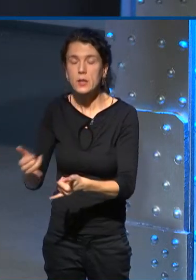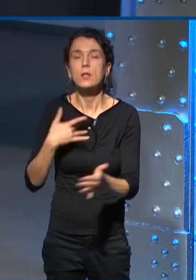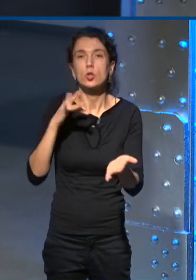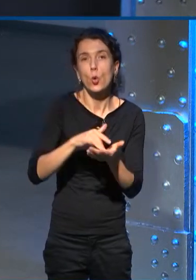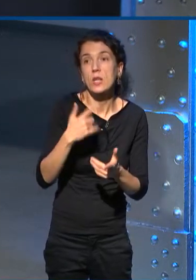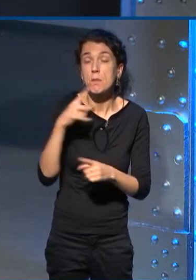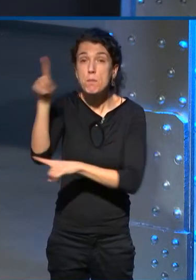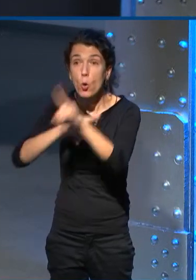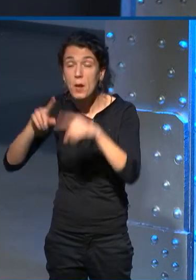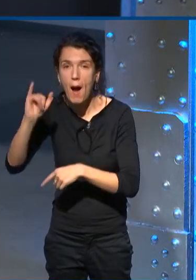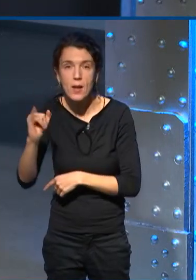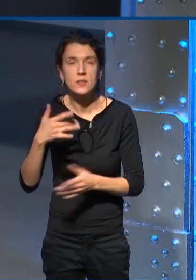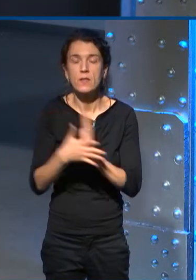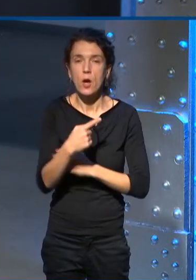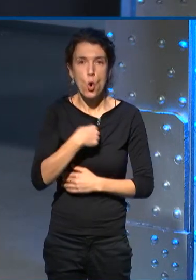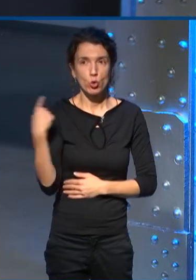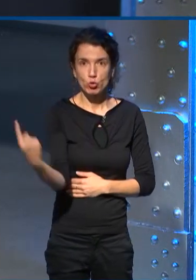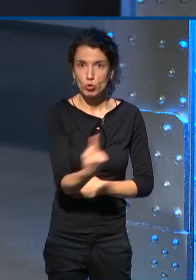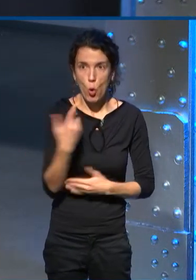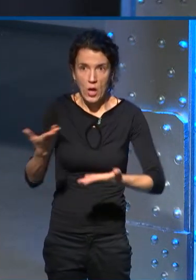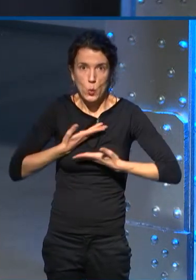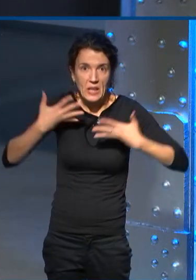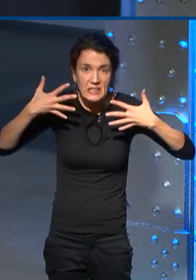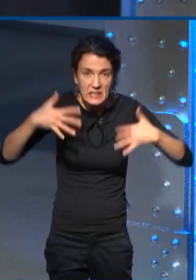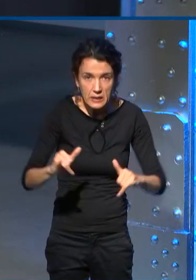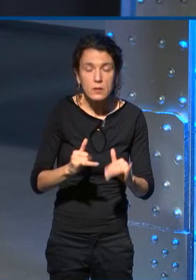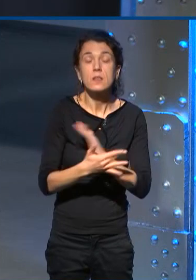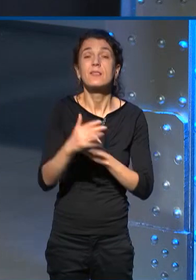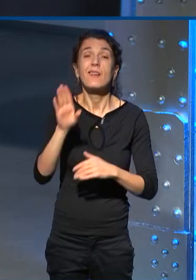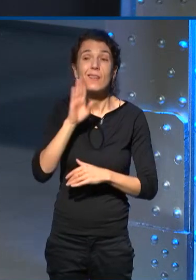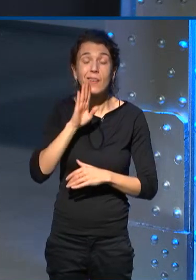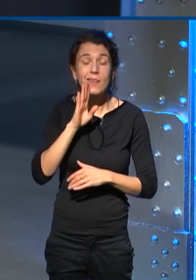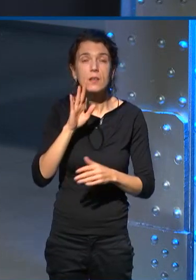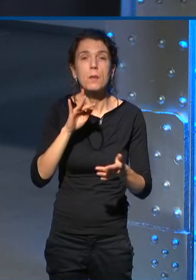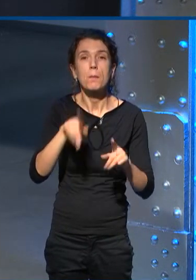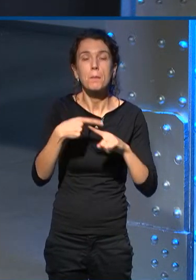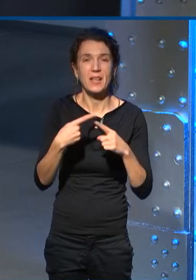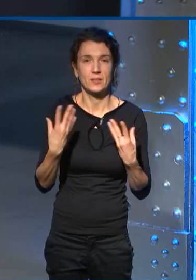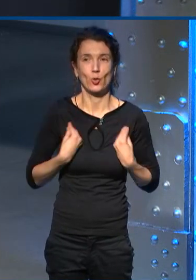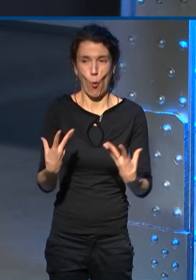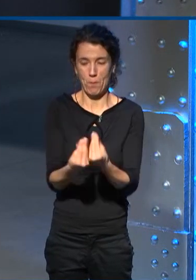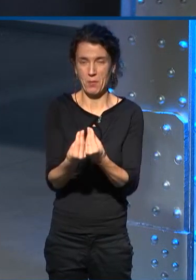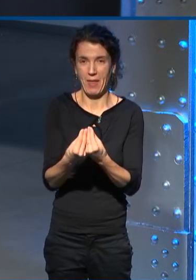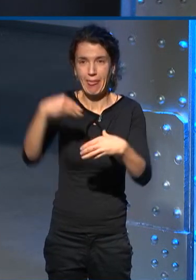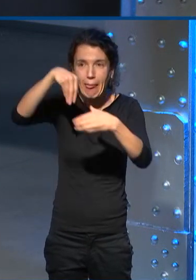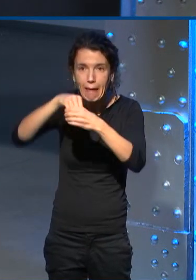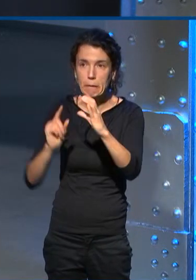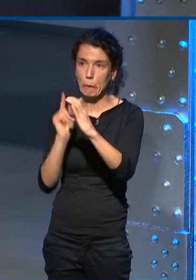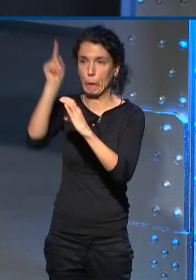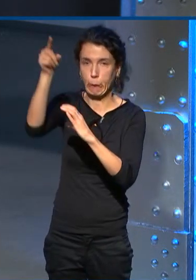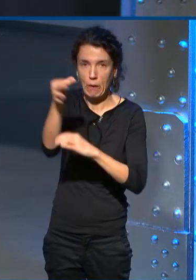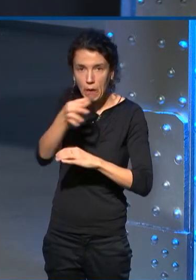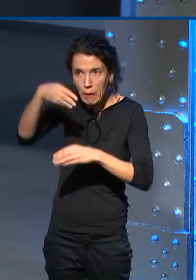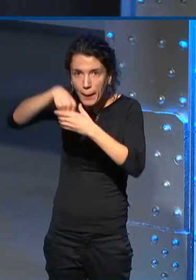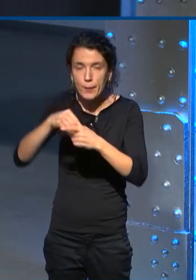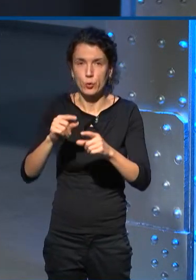algo, está solo. Entonces, ese tipo de aspectos, más lo que es la convivencia con gente en periodos tan